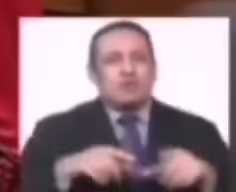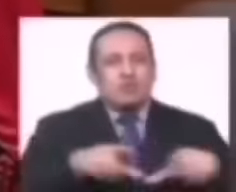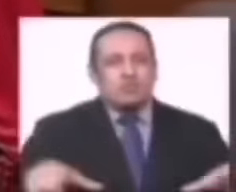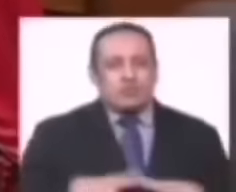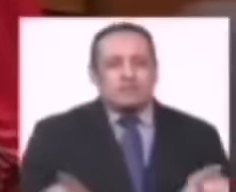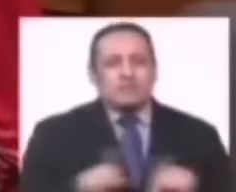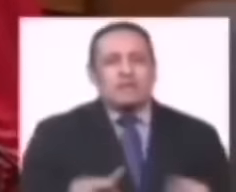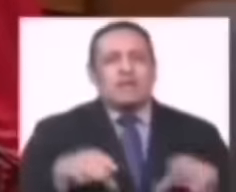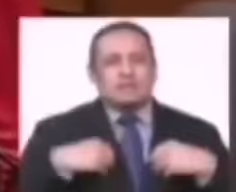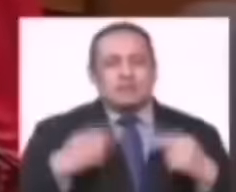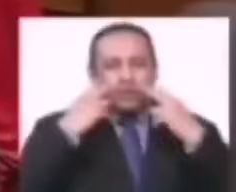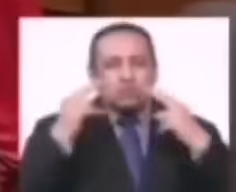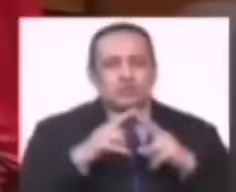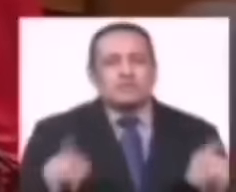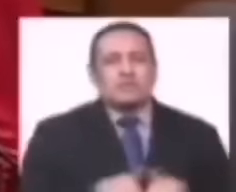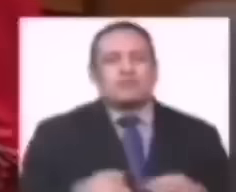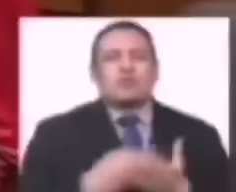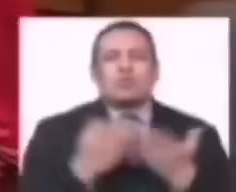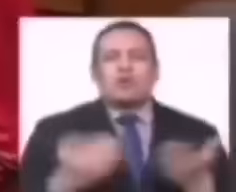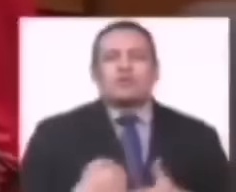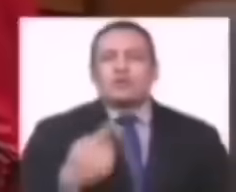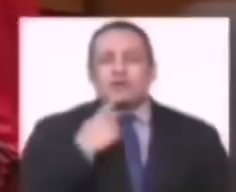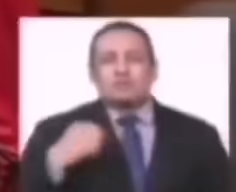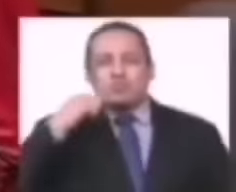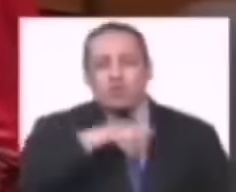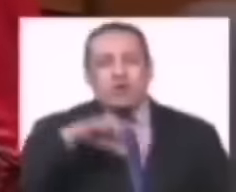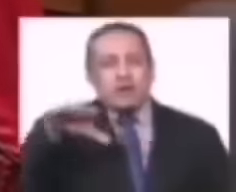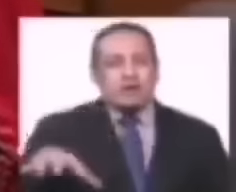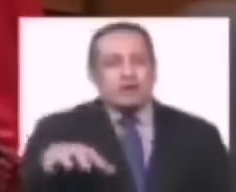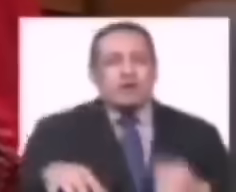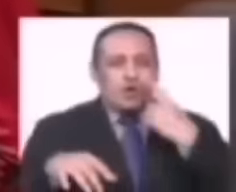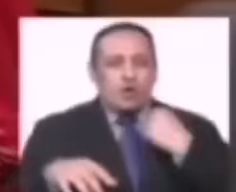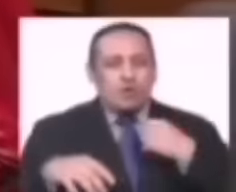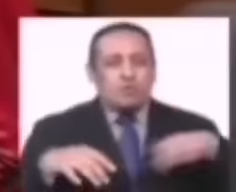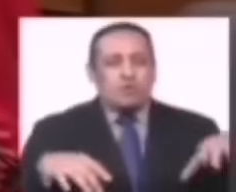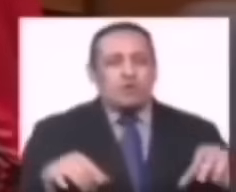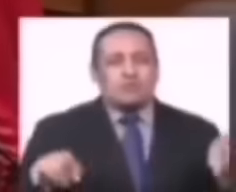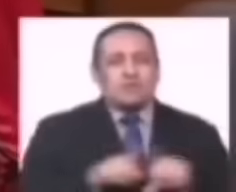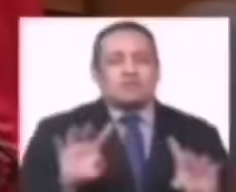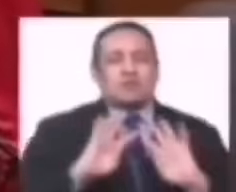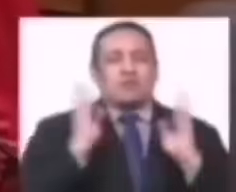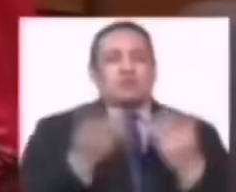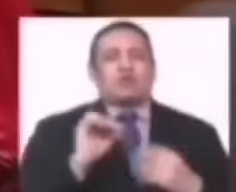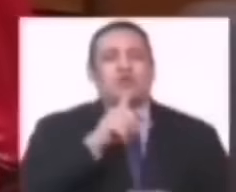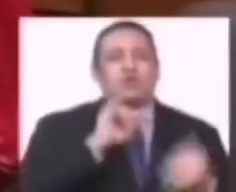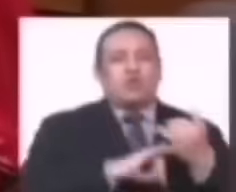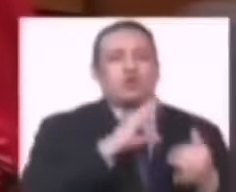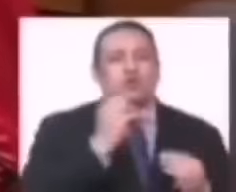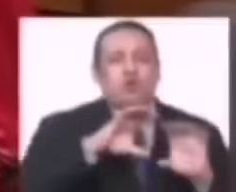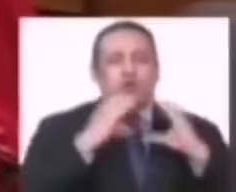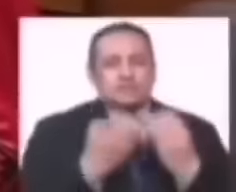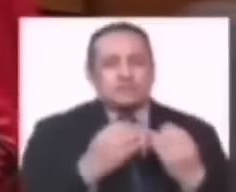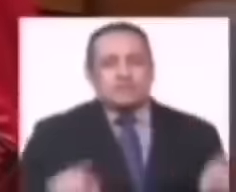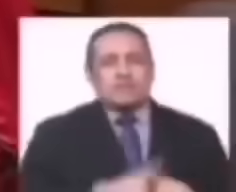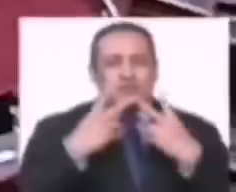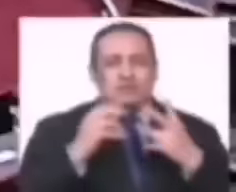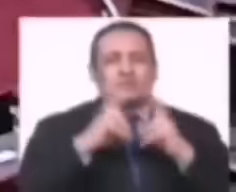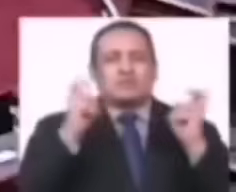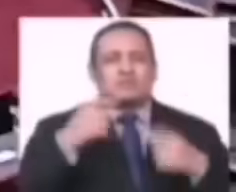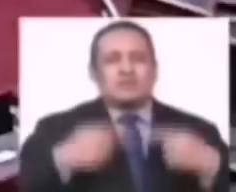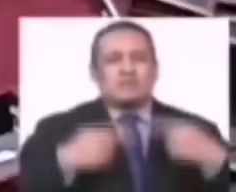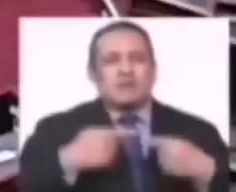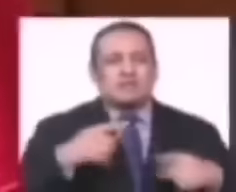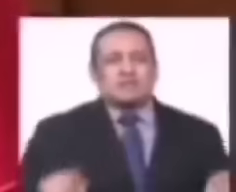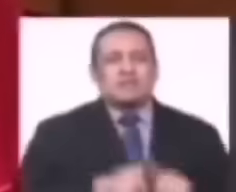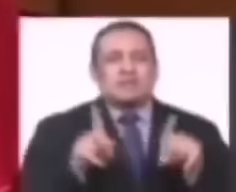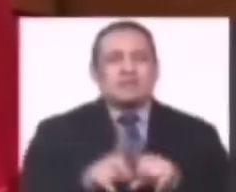permita identificar cuándo se encuentran las mujeres, cuándo se encuentran, en este caso, el Pleno, no solo los congresistas, sino también las congresistas.